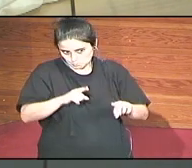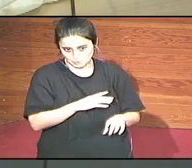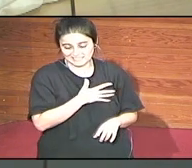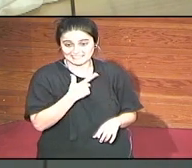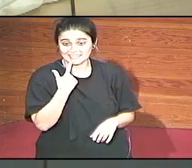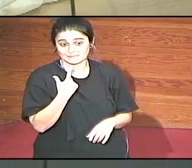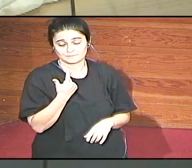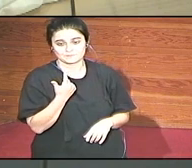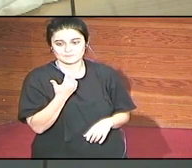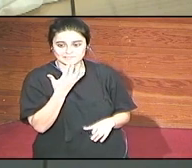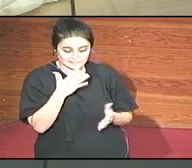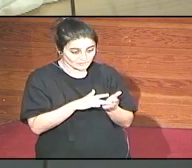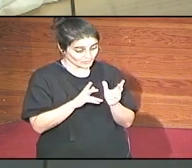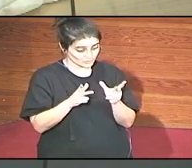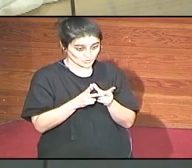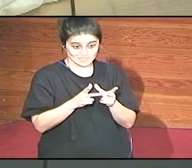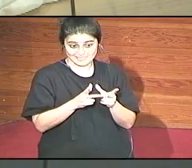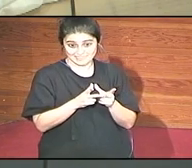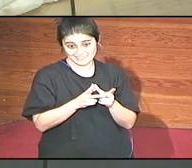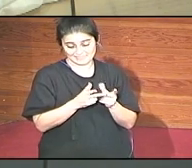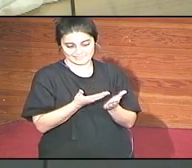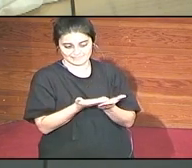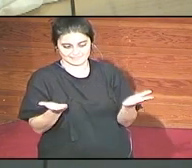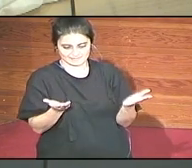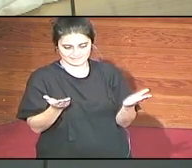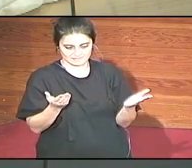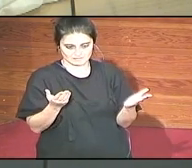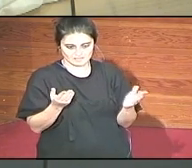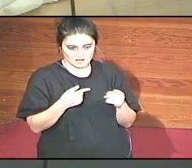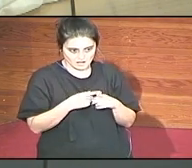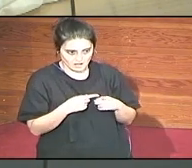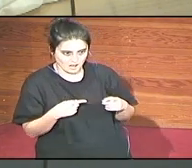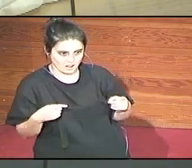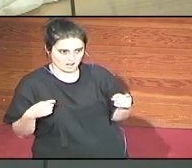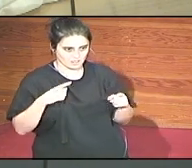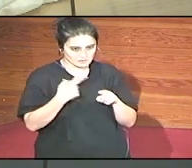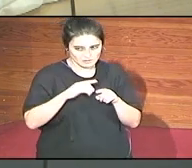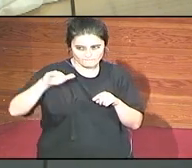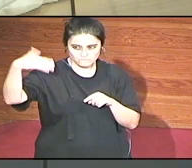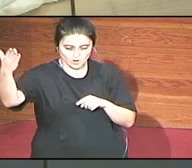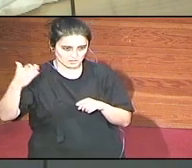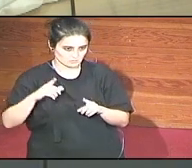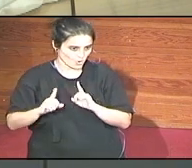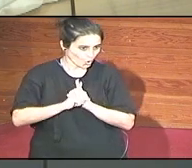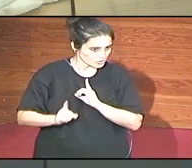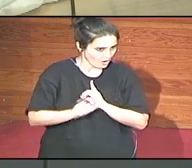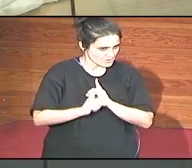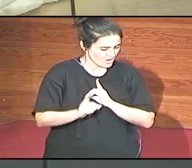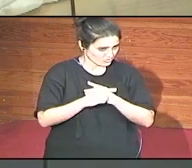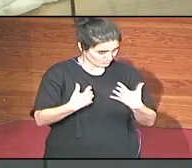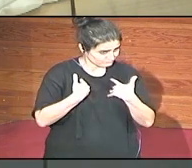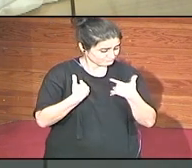estás en unas sociedades que durante mucho tiempo todo lo que ha venido de fuera ha sido una agresión y donde